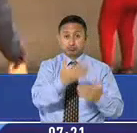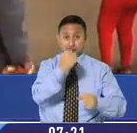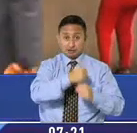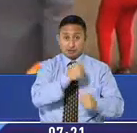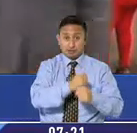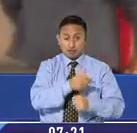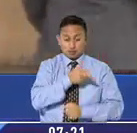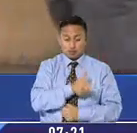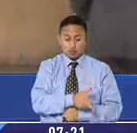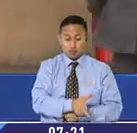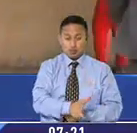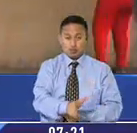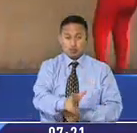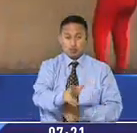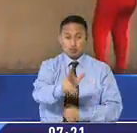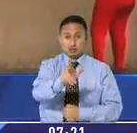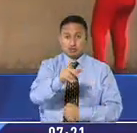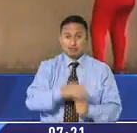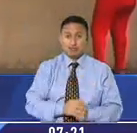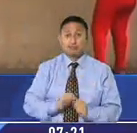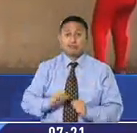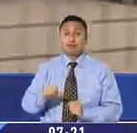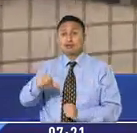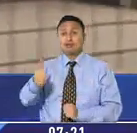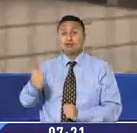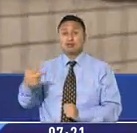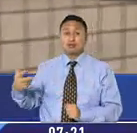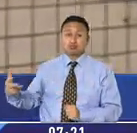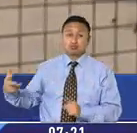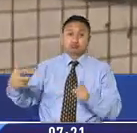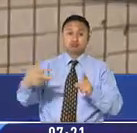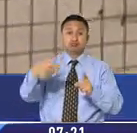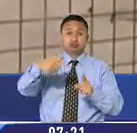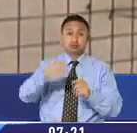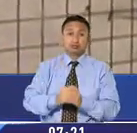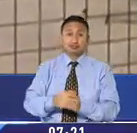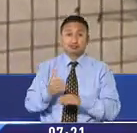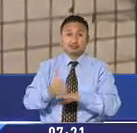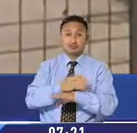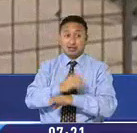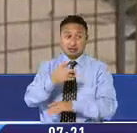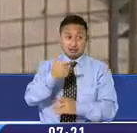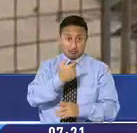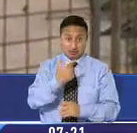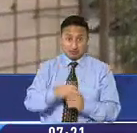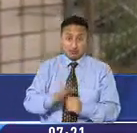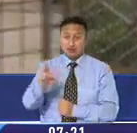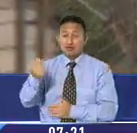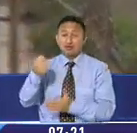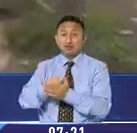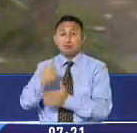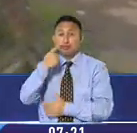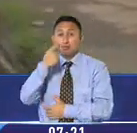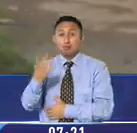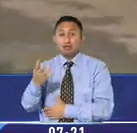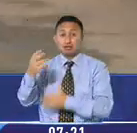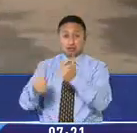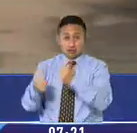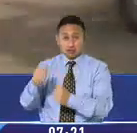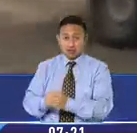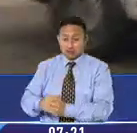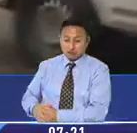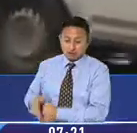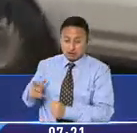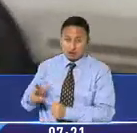Iba en dirección a su trabajo cuando fue interceptado por un desconocido que, antes de cometer el crimen, se dio el tiempo de comprar pan